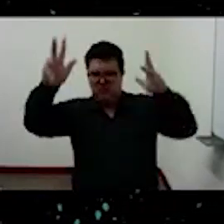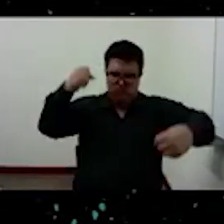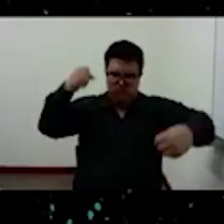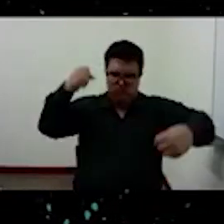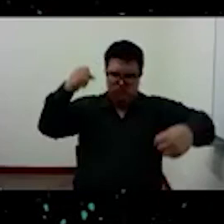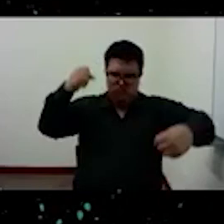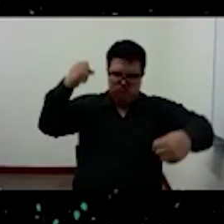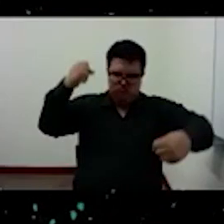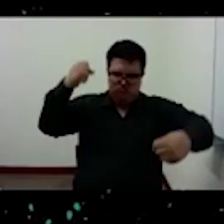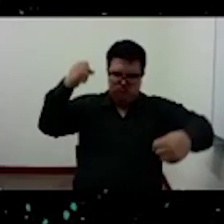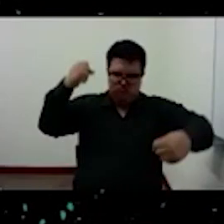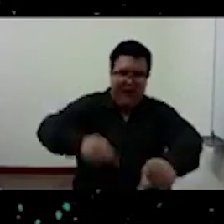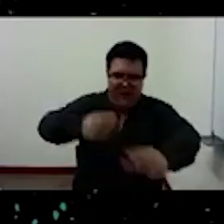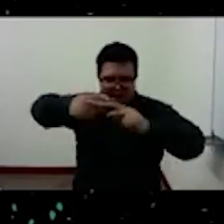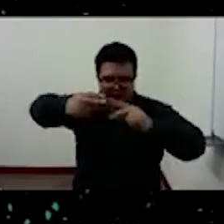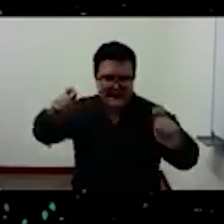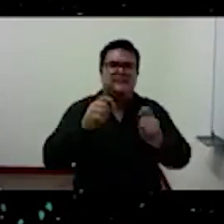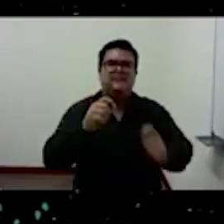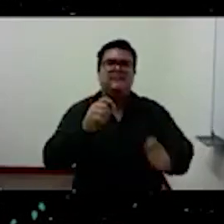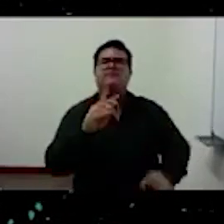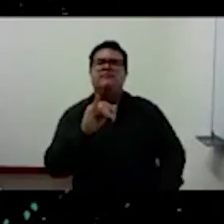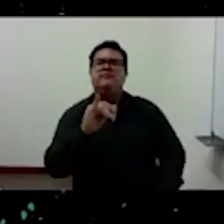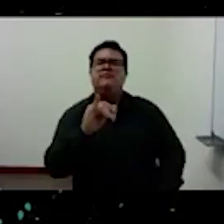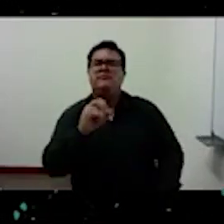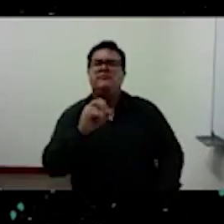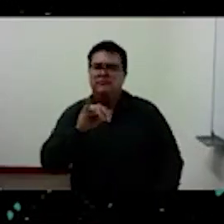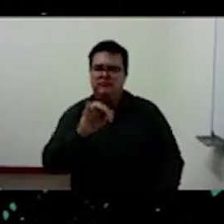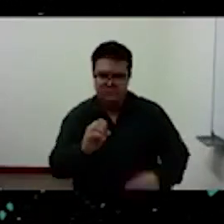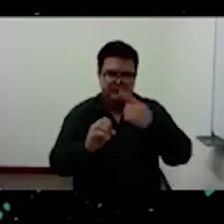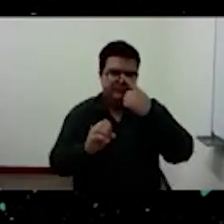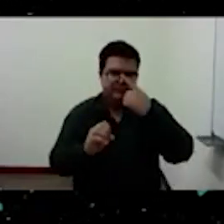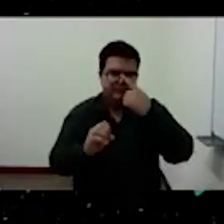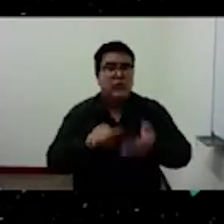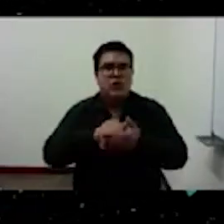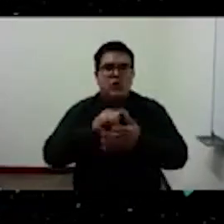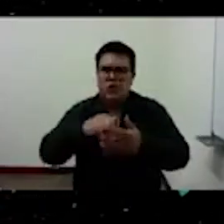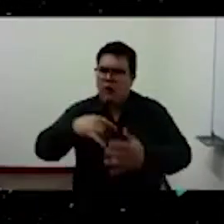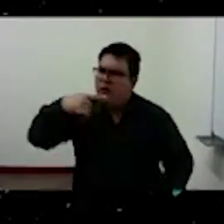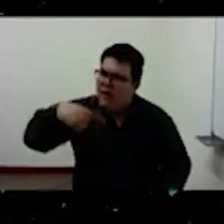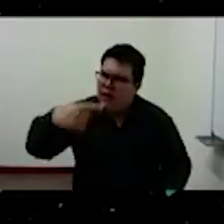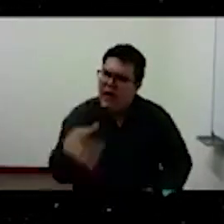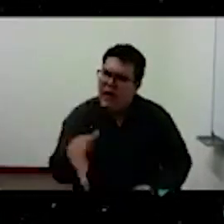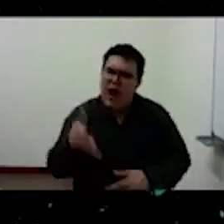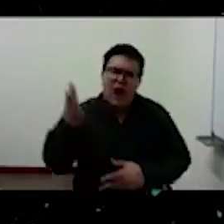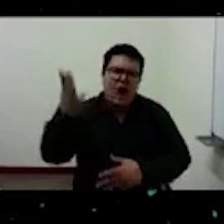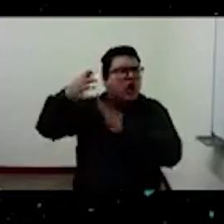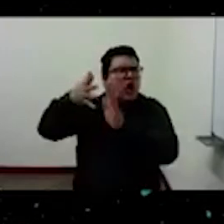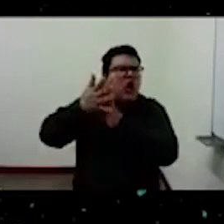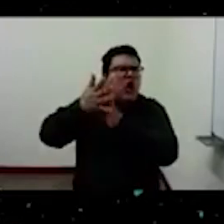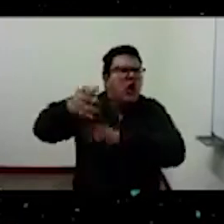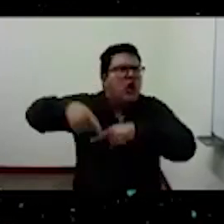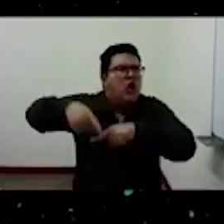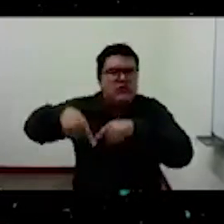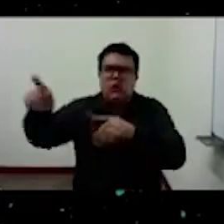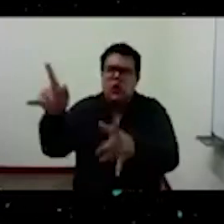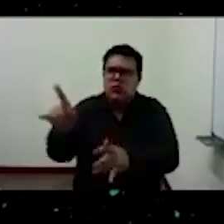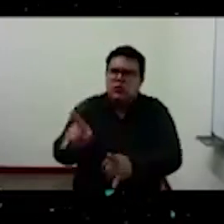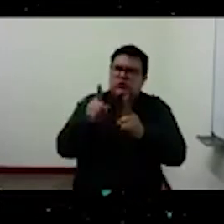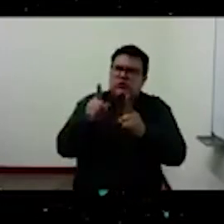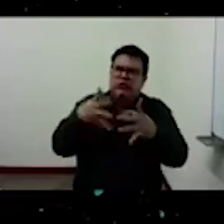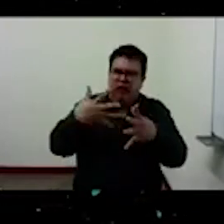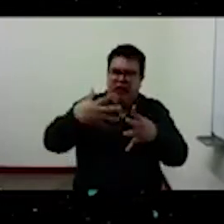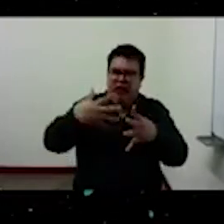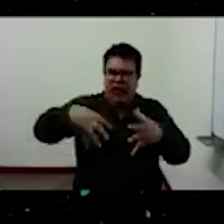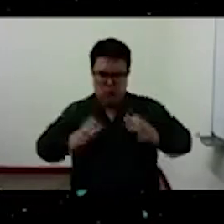el nombre de Zagreus. Esta leyenda significa que tal mutilación, tal